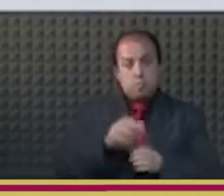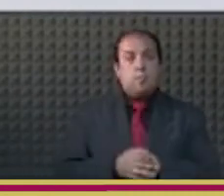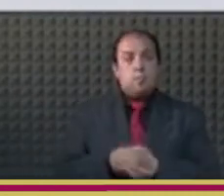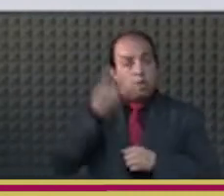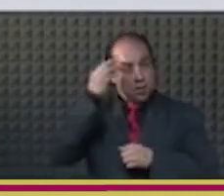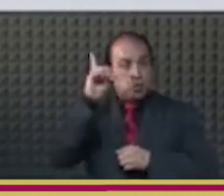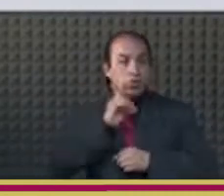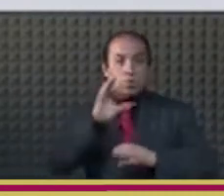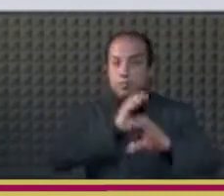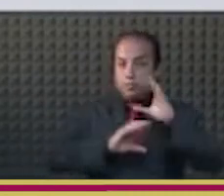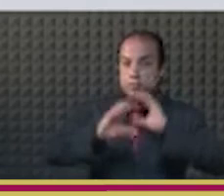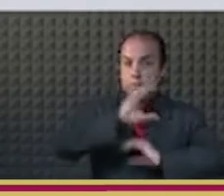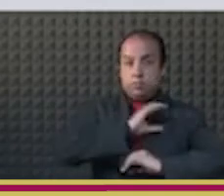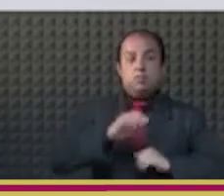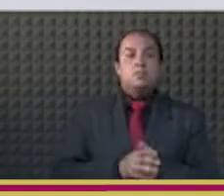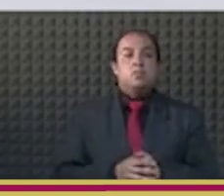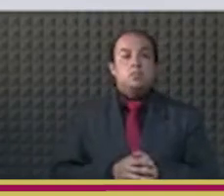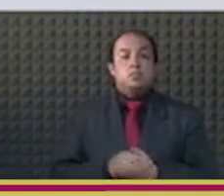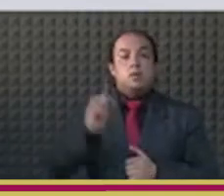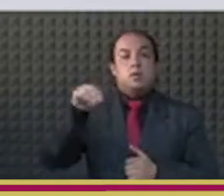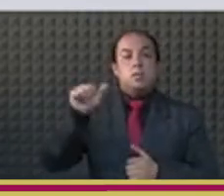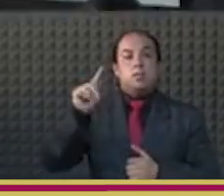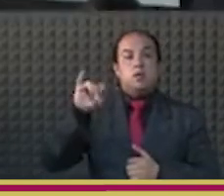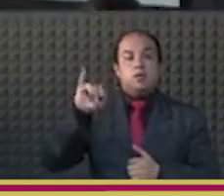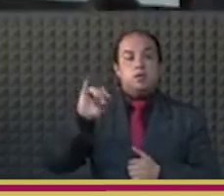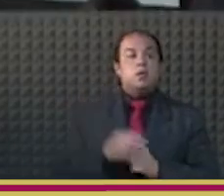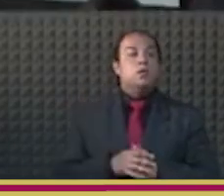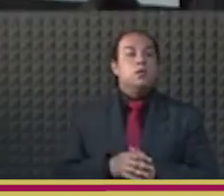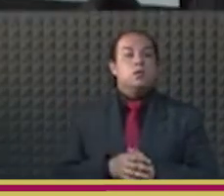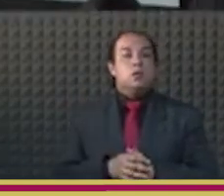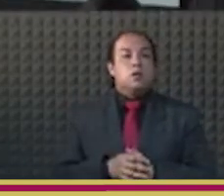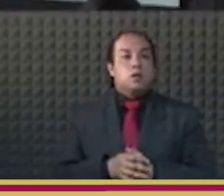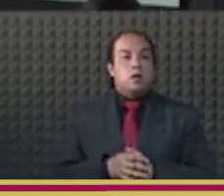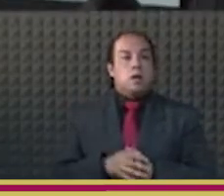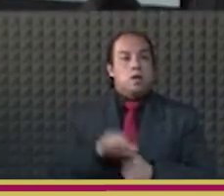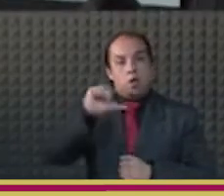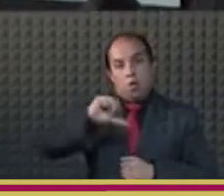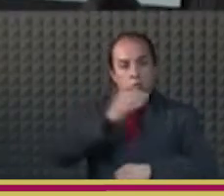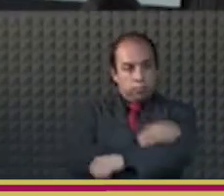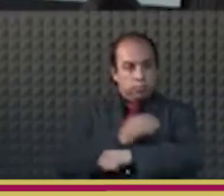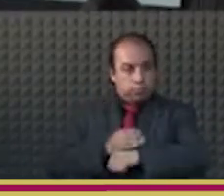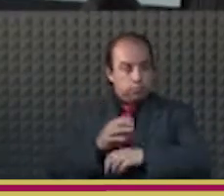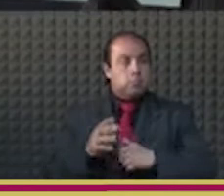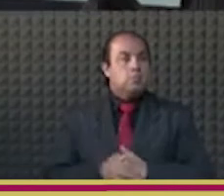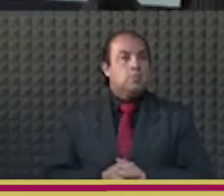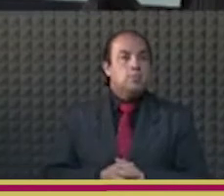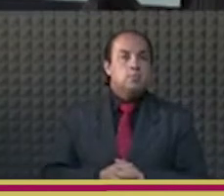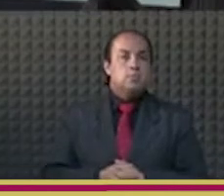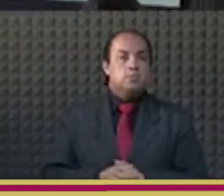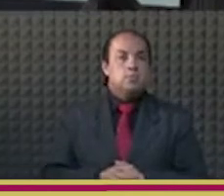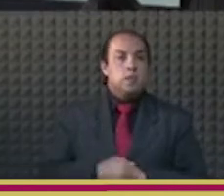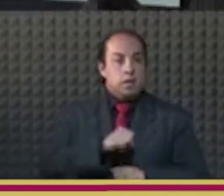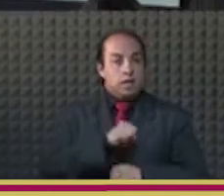a la doctora Claudia Sheinbaum, a Martí Batres, por supuesto, el hecho de que nos acompañe el día de hoy,